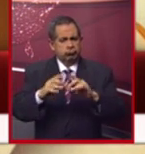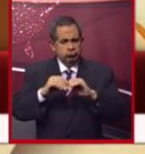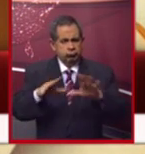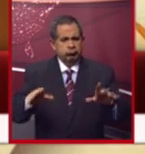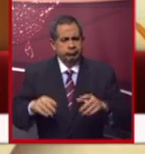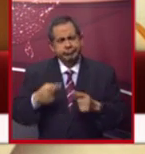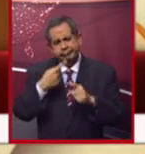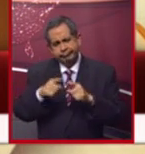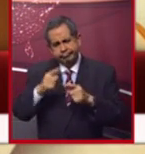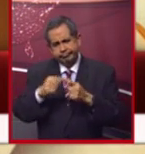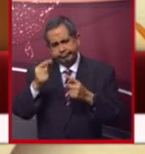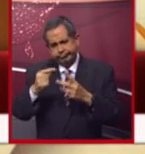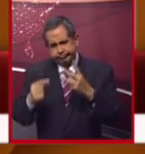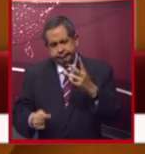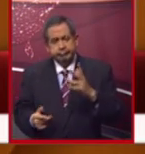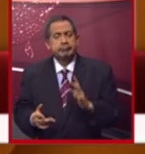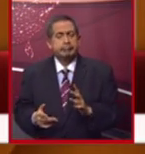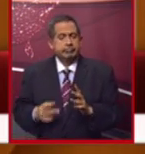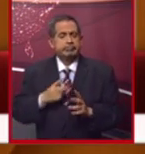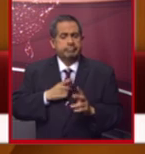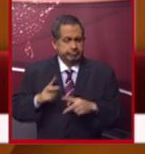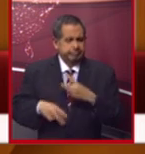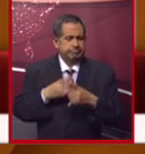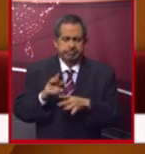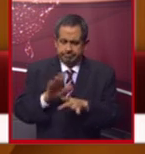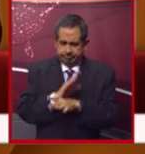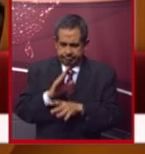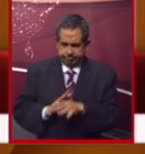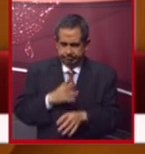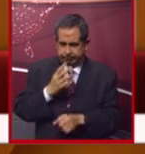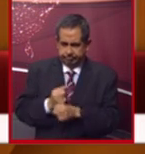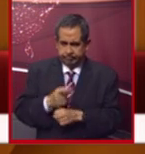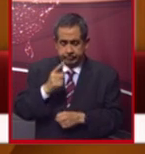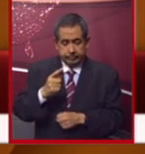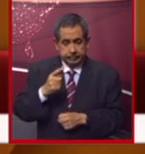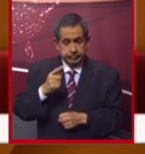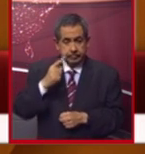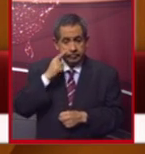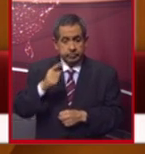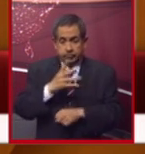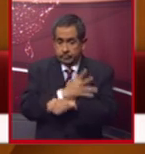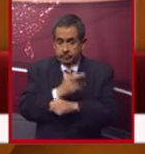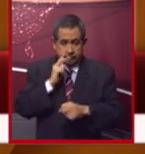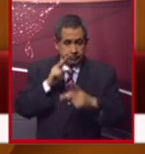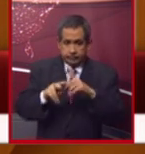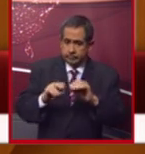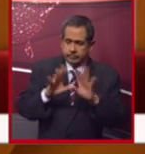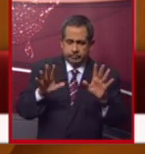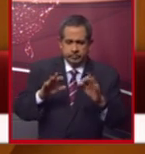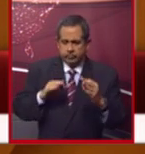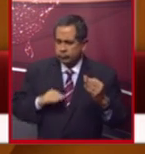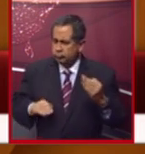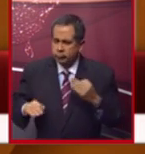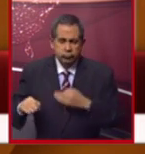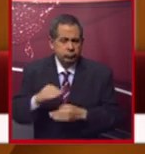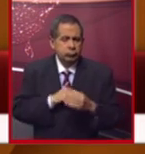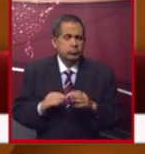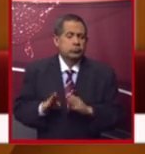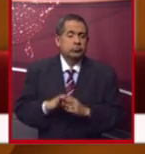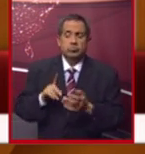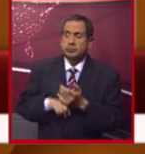una serie de medidas y soluciones que deben de ajustarse. Pero la rendición de cuentas de la transparencia debe llegar a ver cómo